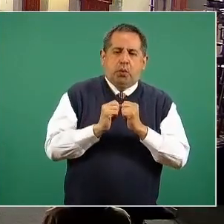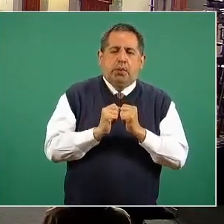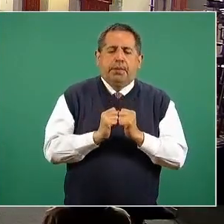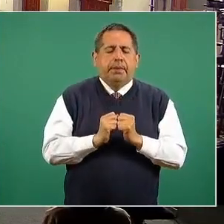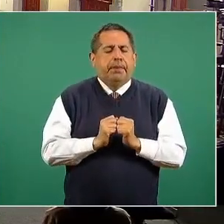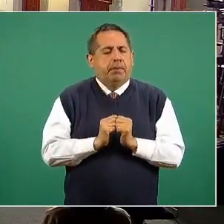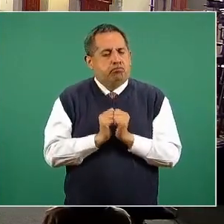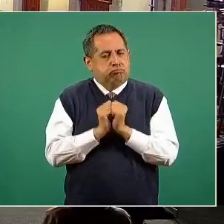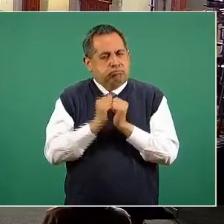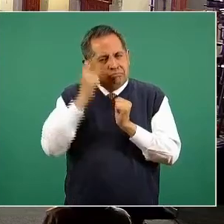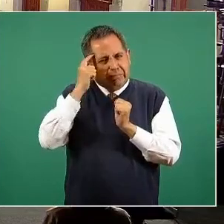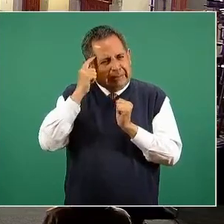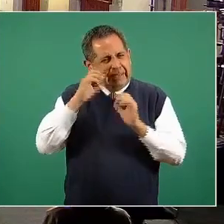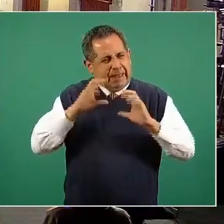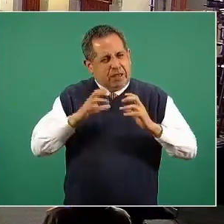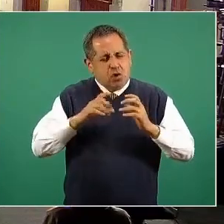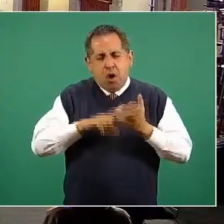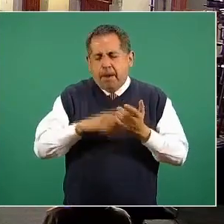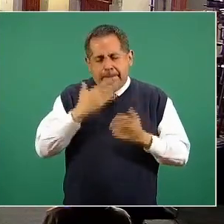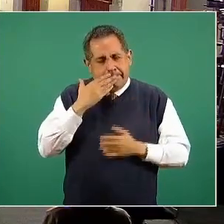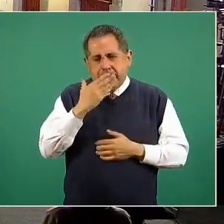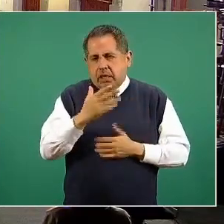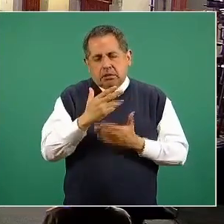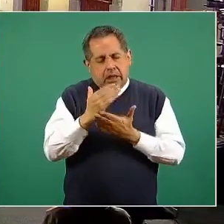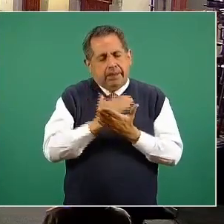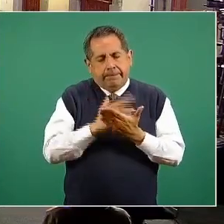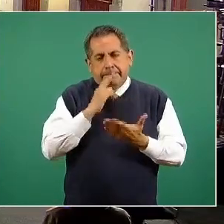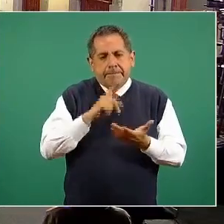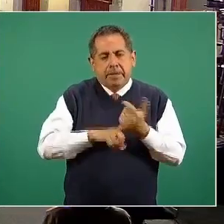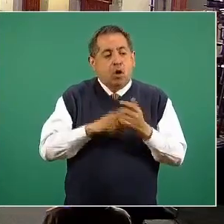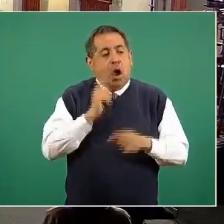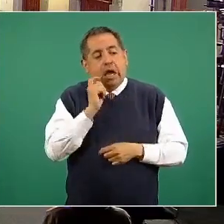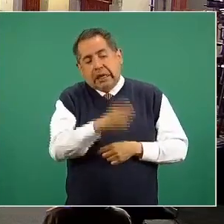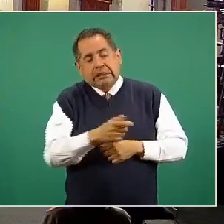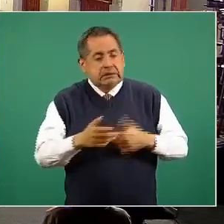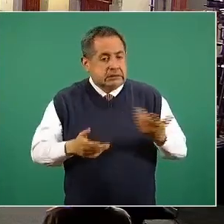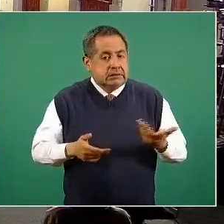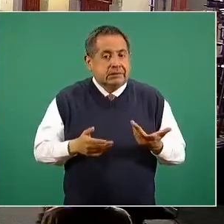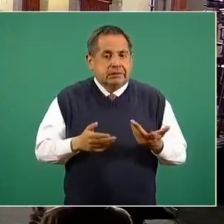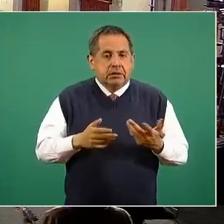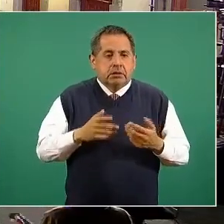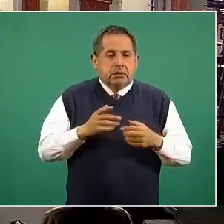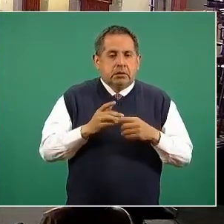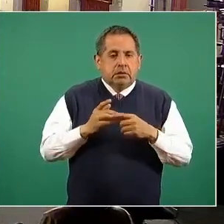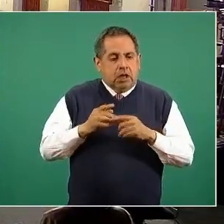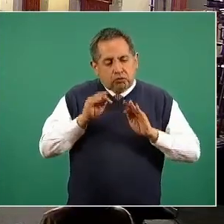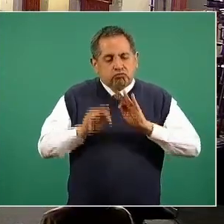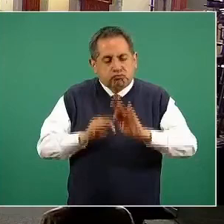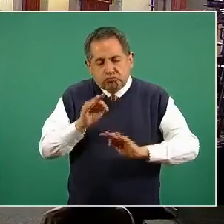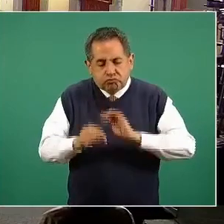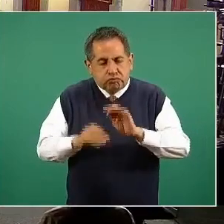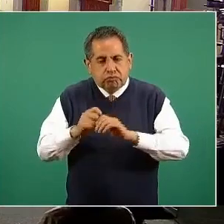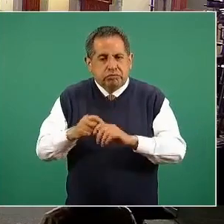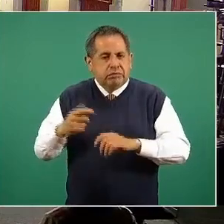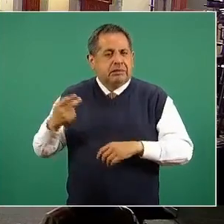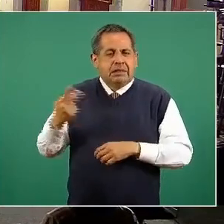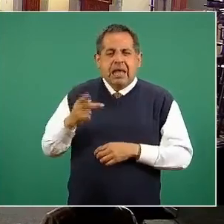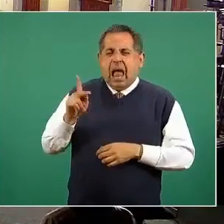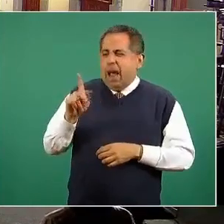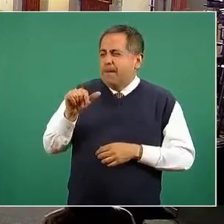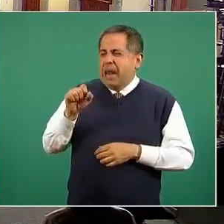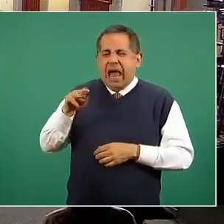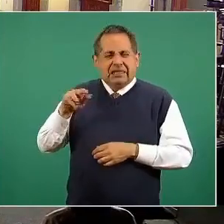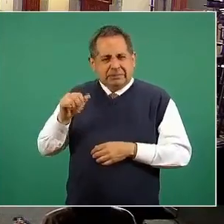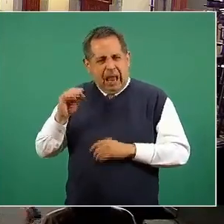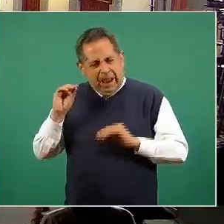distintas partes del sistema nervioso central. Eso corresponde con el efecto positivo del tratamiento de plasmaféresis